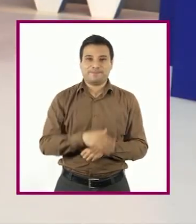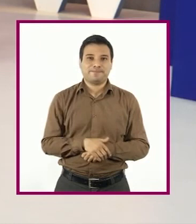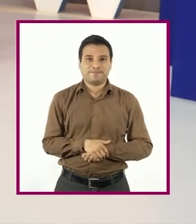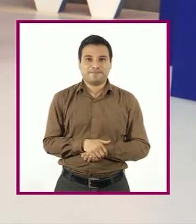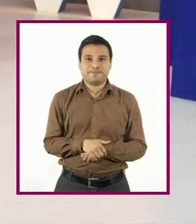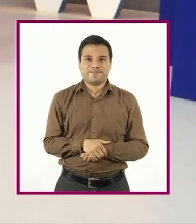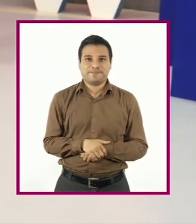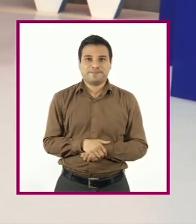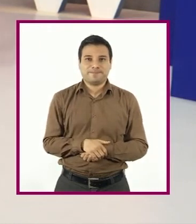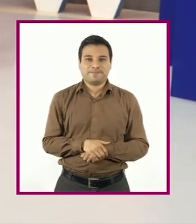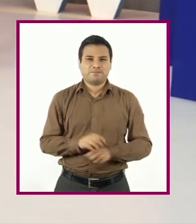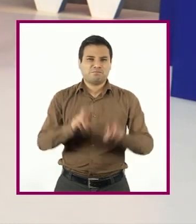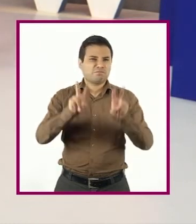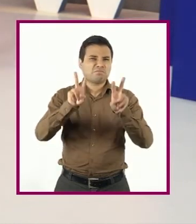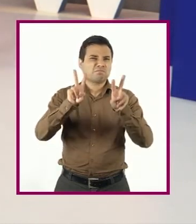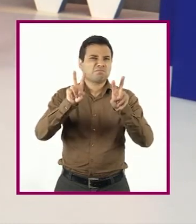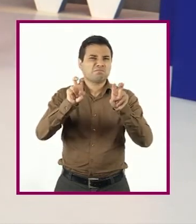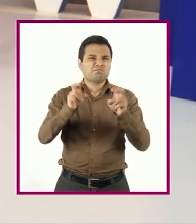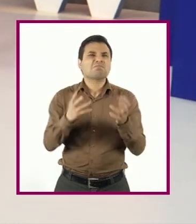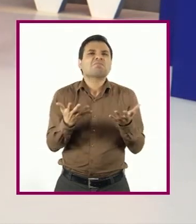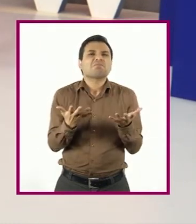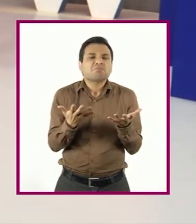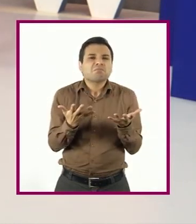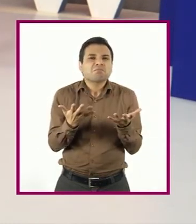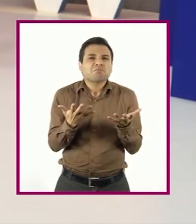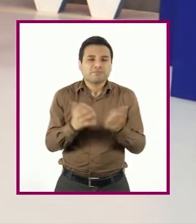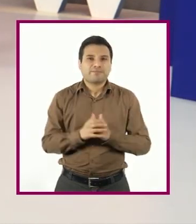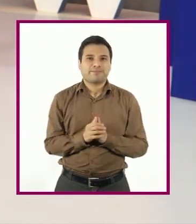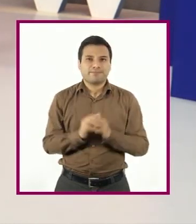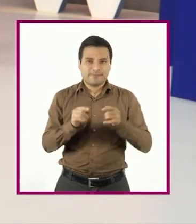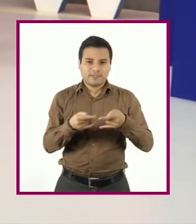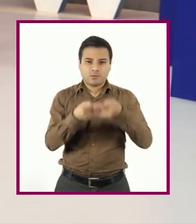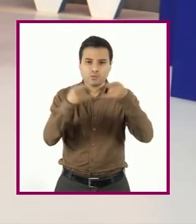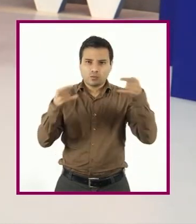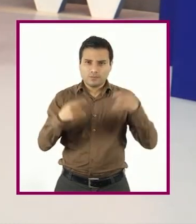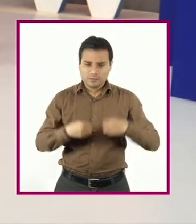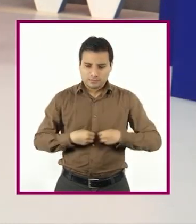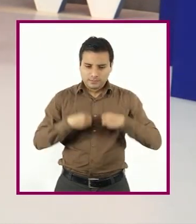en la que hemos compartido sobre cómo son las autobiografías.